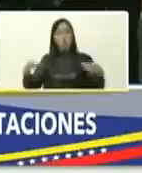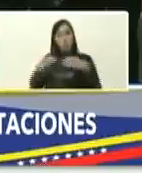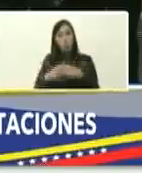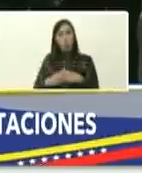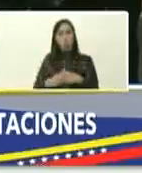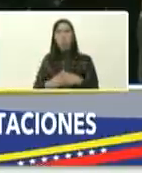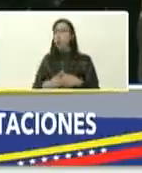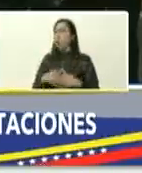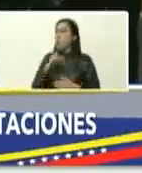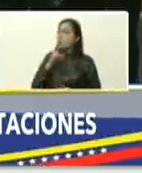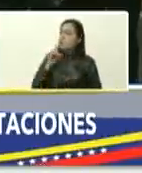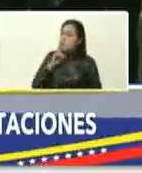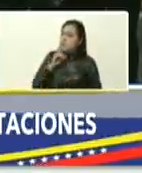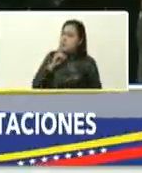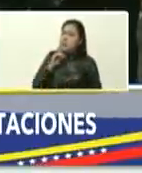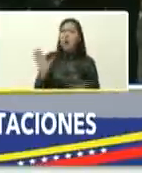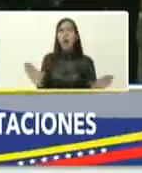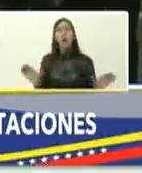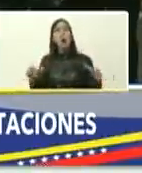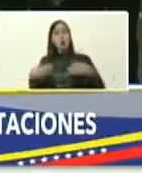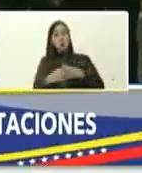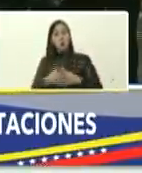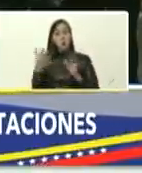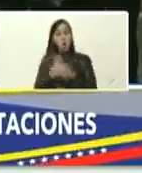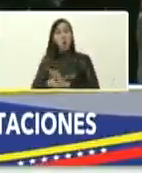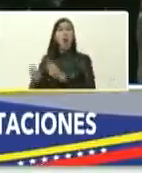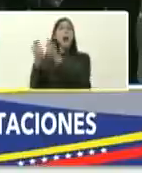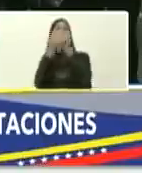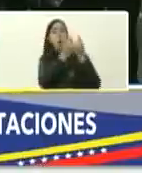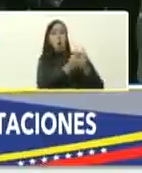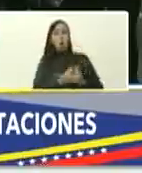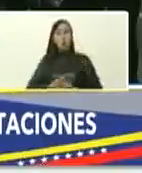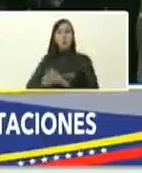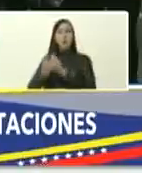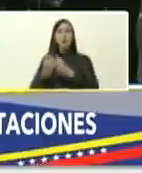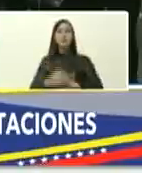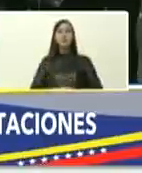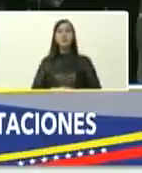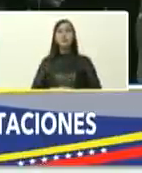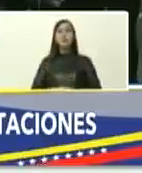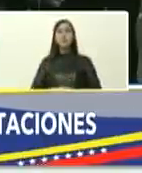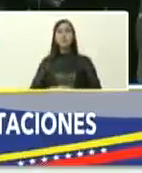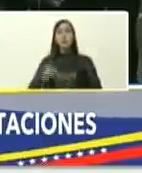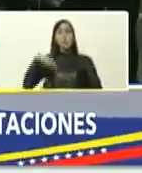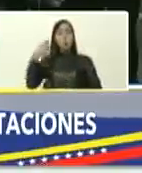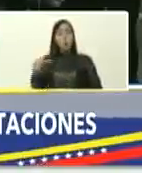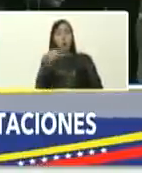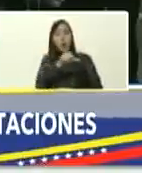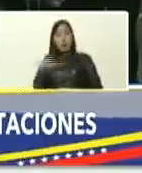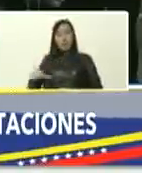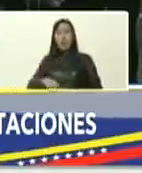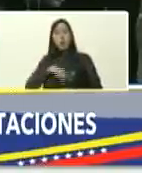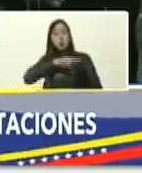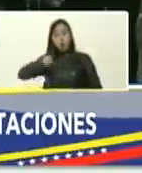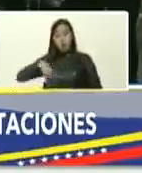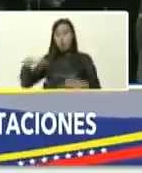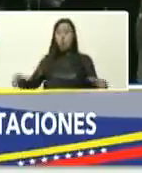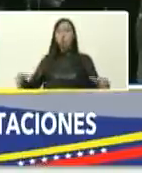llama, señora? El Consejo Nacional de Economía. En las próximas semanas nos vamos a reunir en